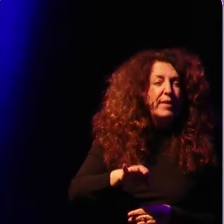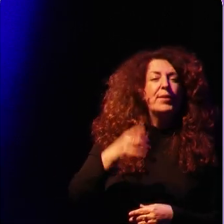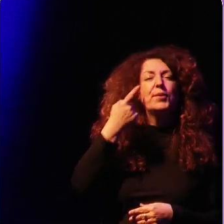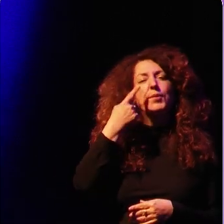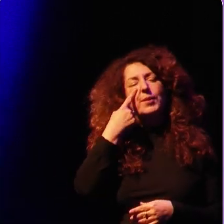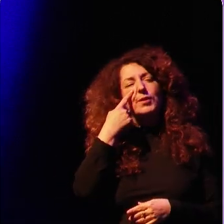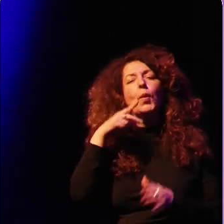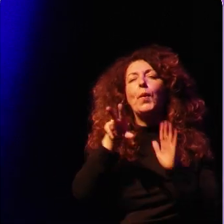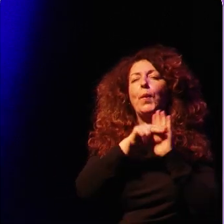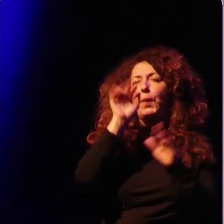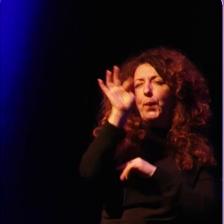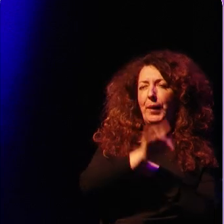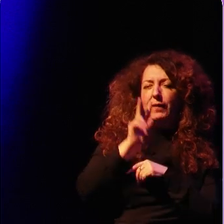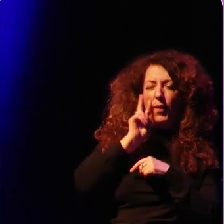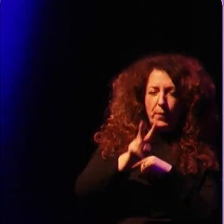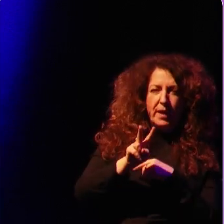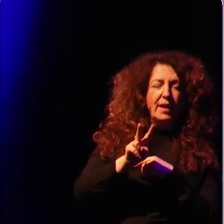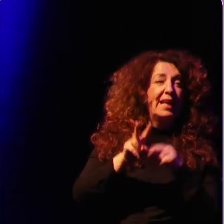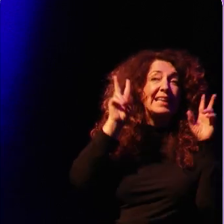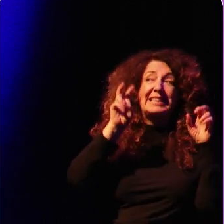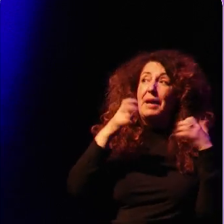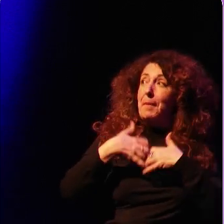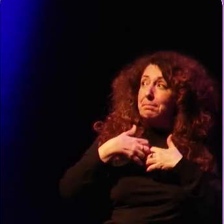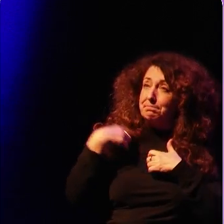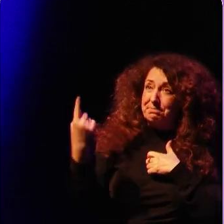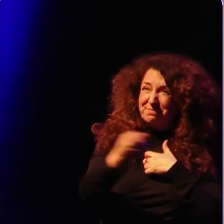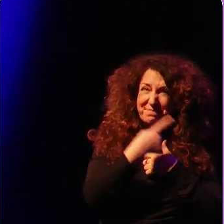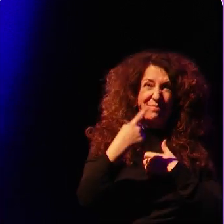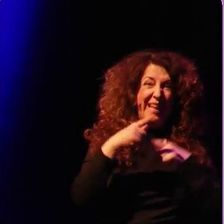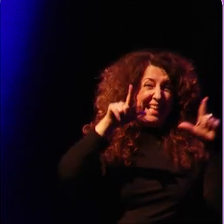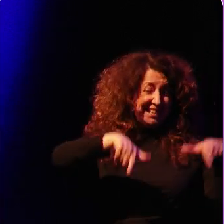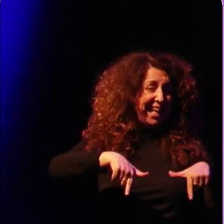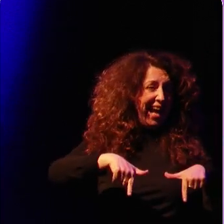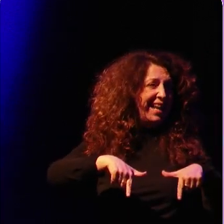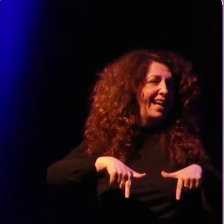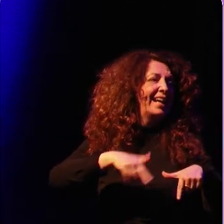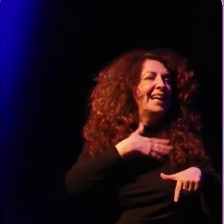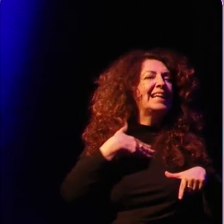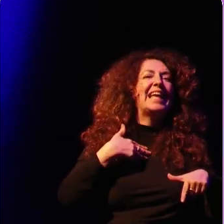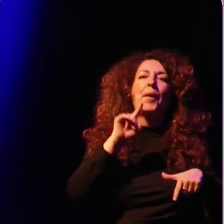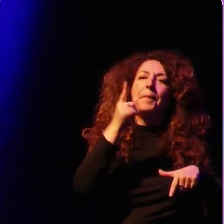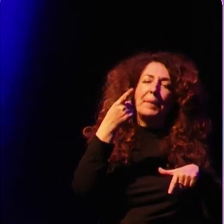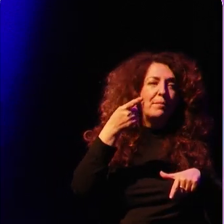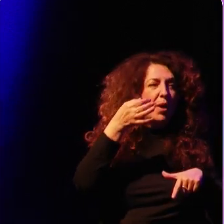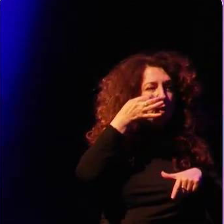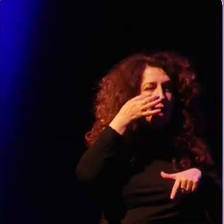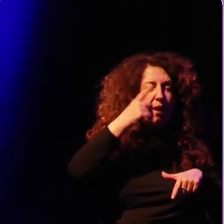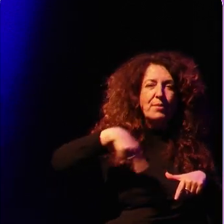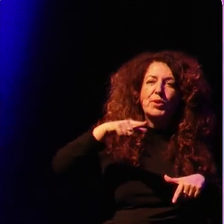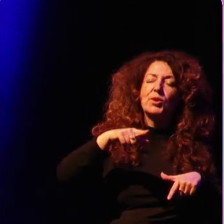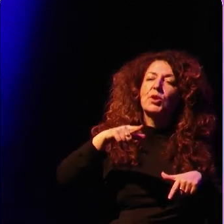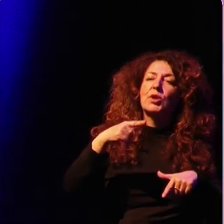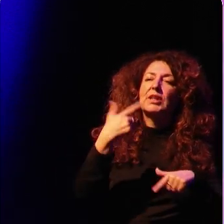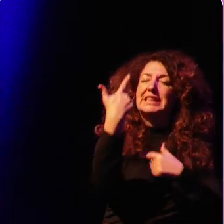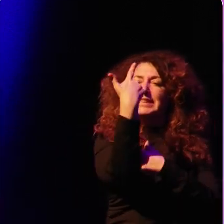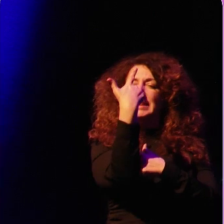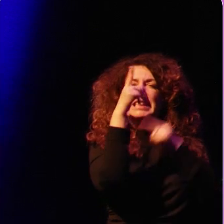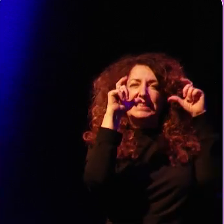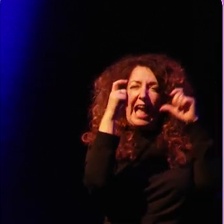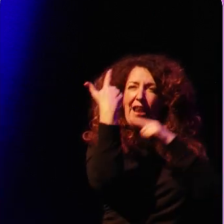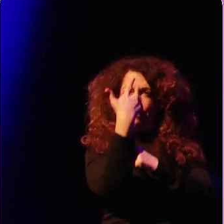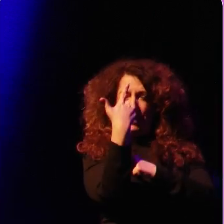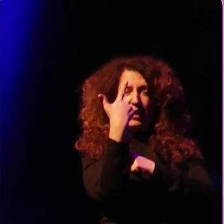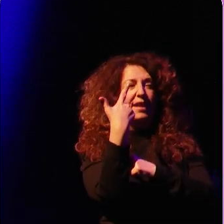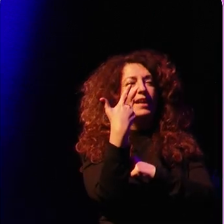has traído es un vídeo. Por una cuestión de logística en la sala, yo lo primero que quería era hacer esto con vosotros, sacaros un selfie a uno de vosotros